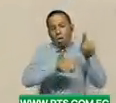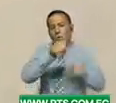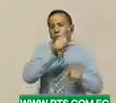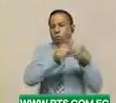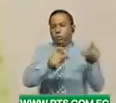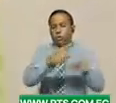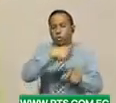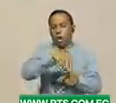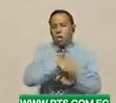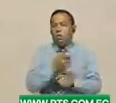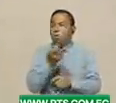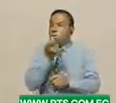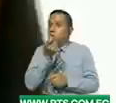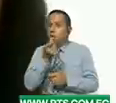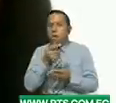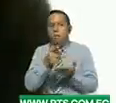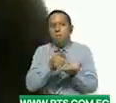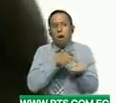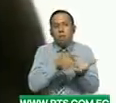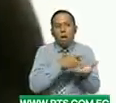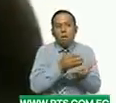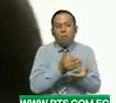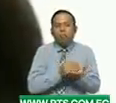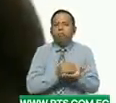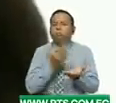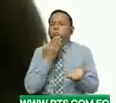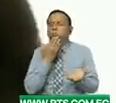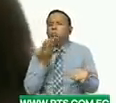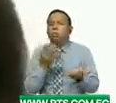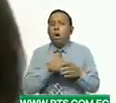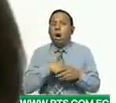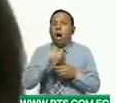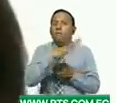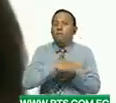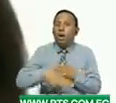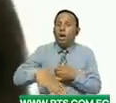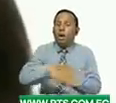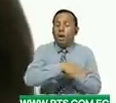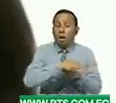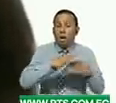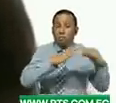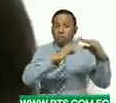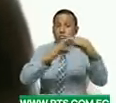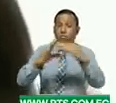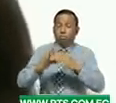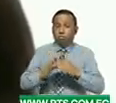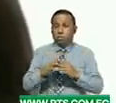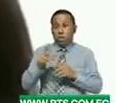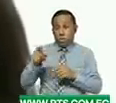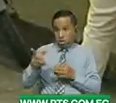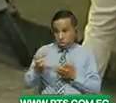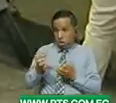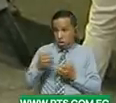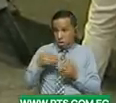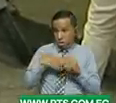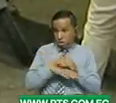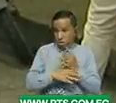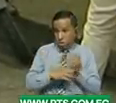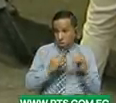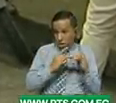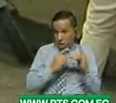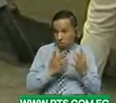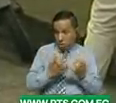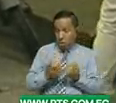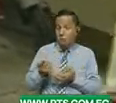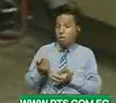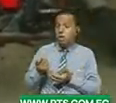una mafia que empieza desde las afueras de los hospitales, captando a los pacientes y